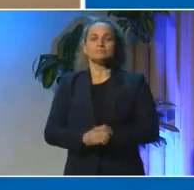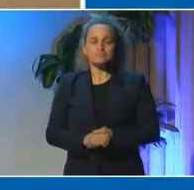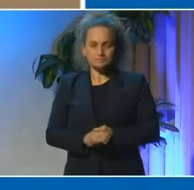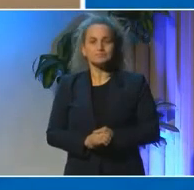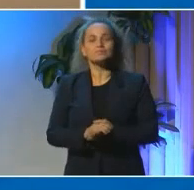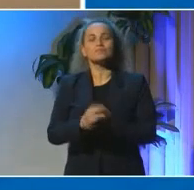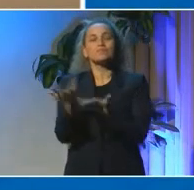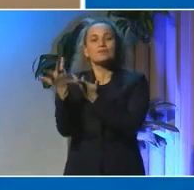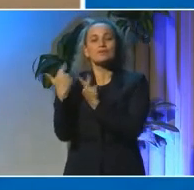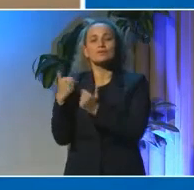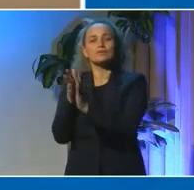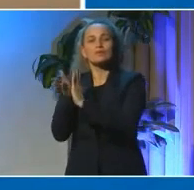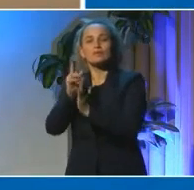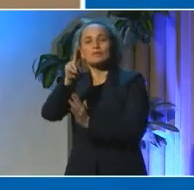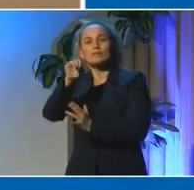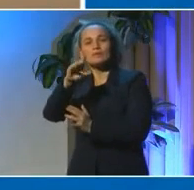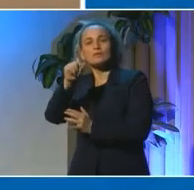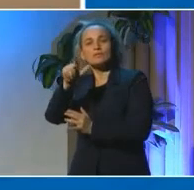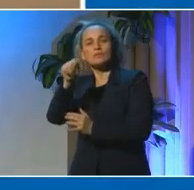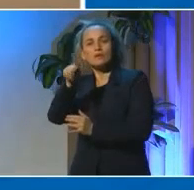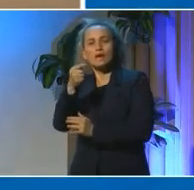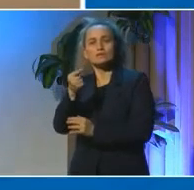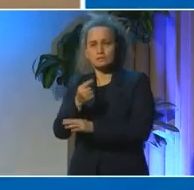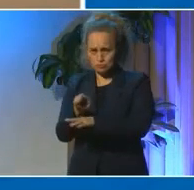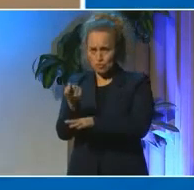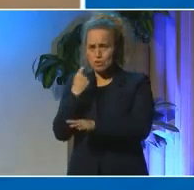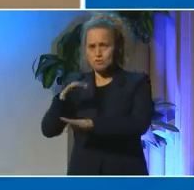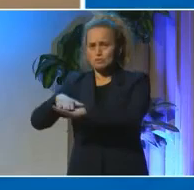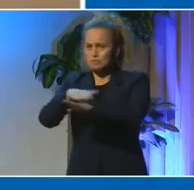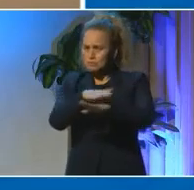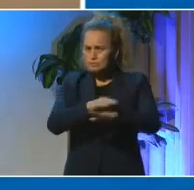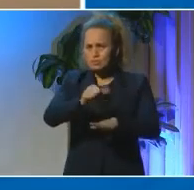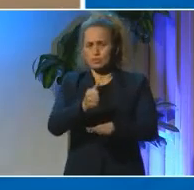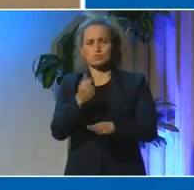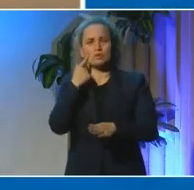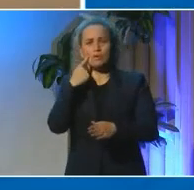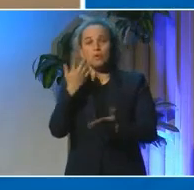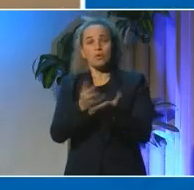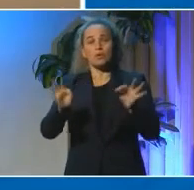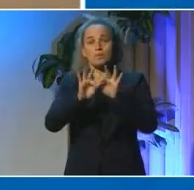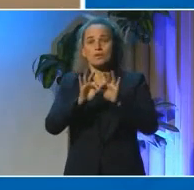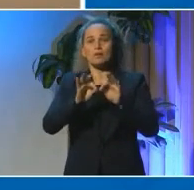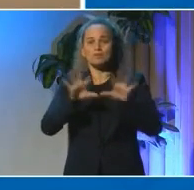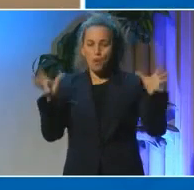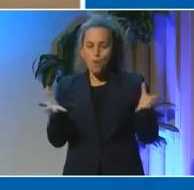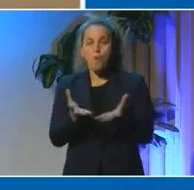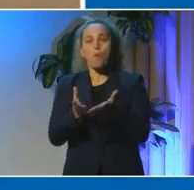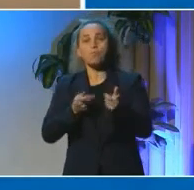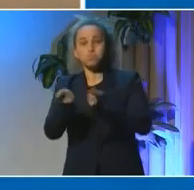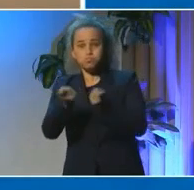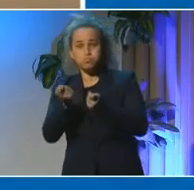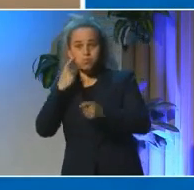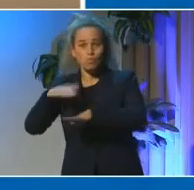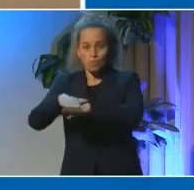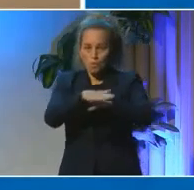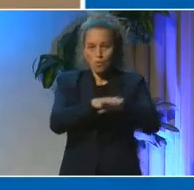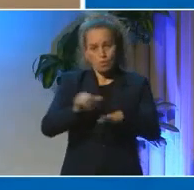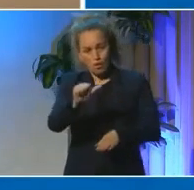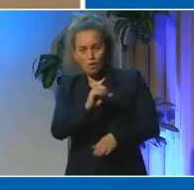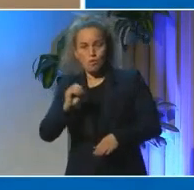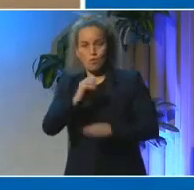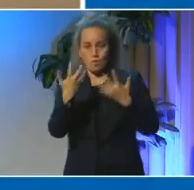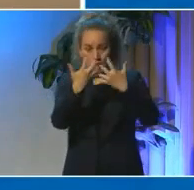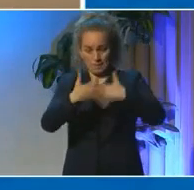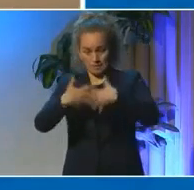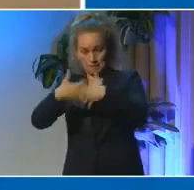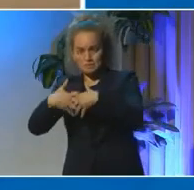nos hablaba Nicolás González hace un rato también y otr sobre el tema de los límites planetarios efectivamente Cómo logramos la compañía se